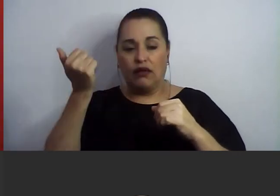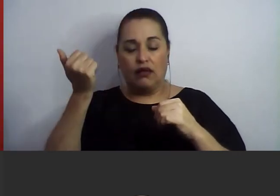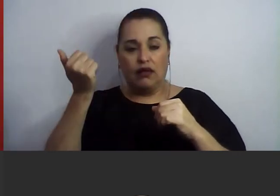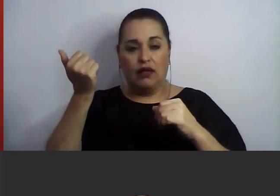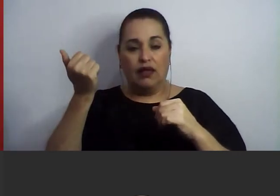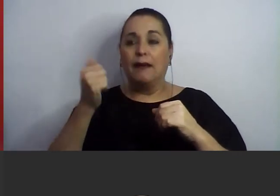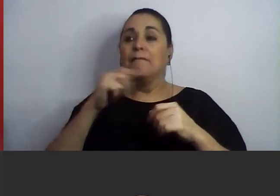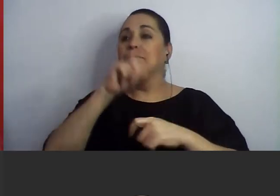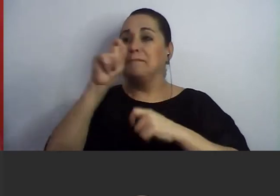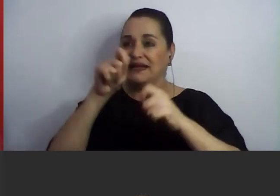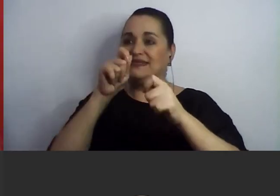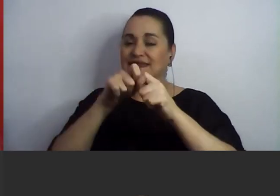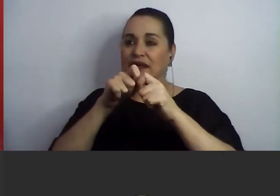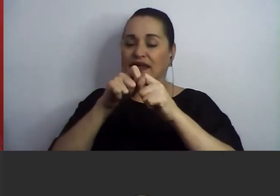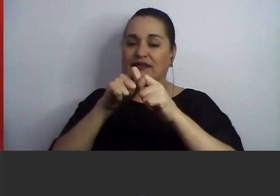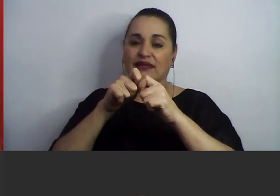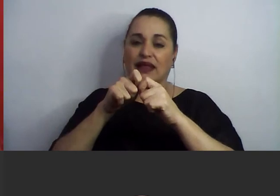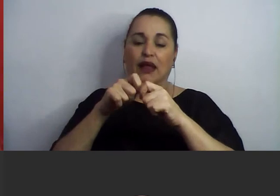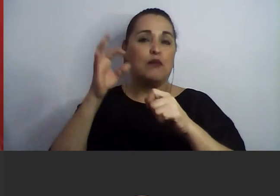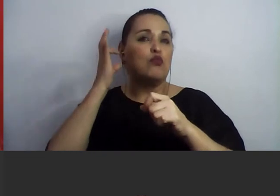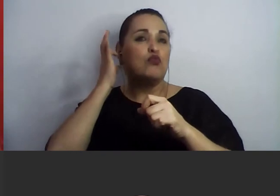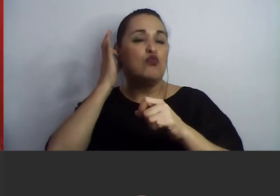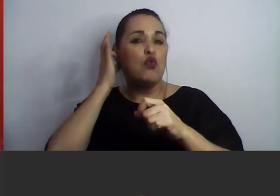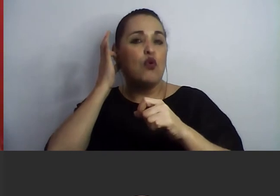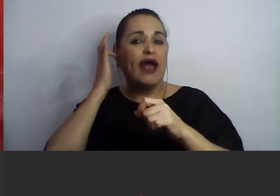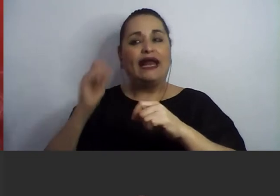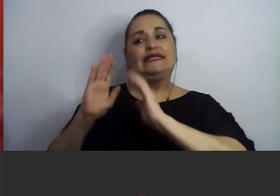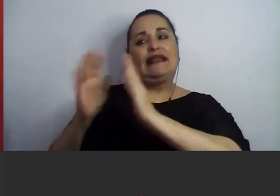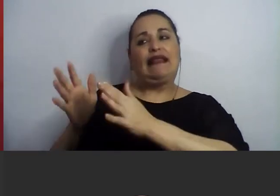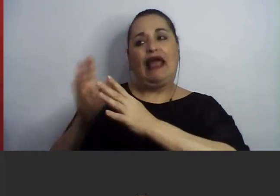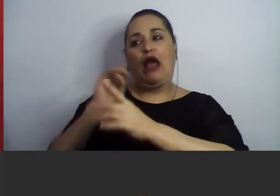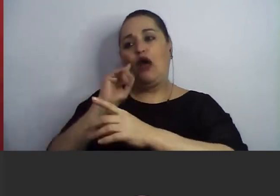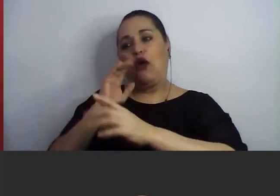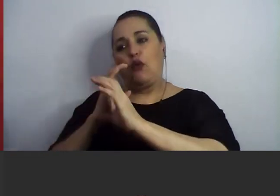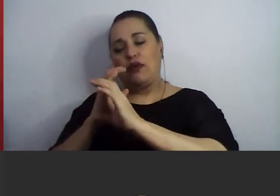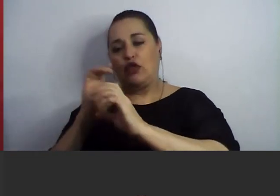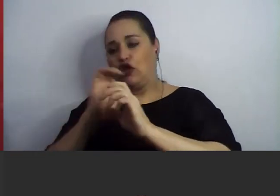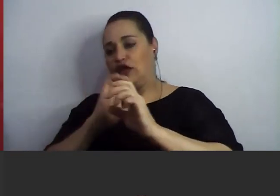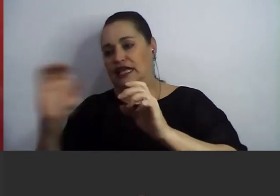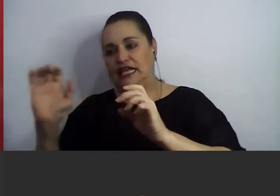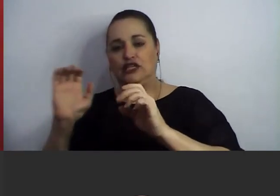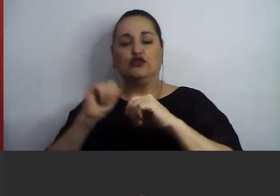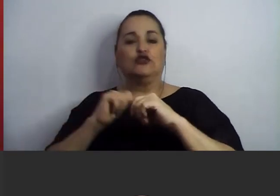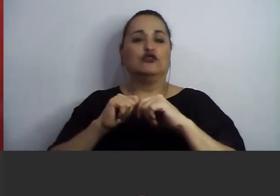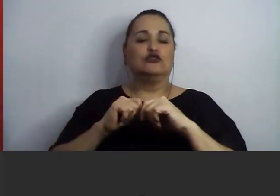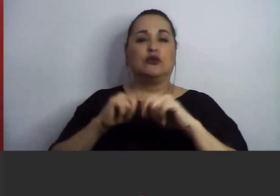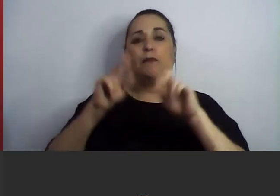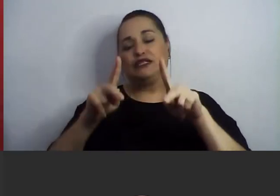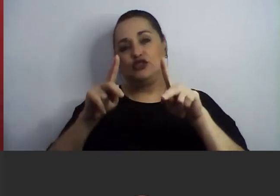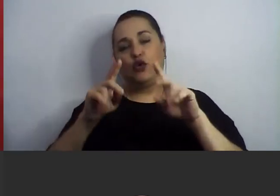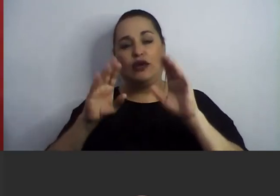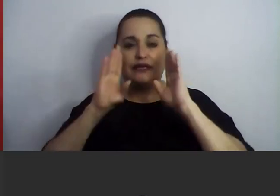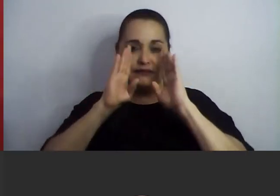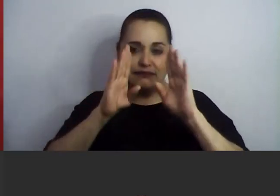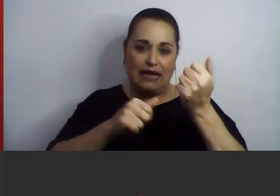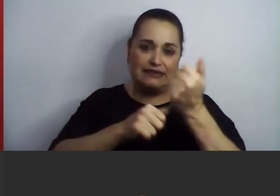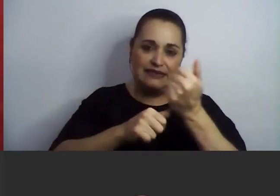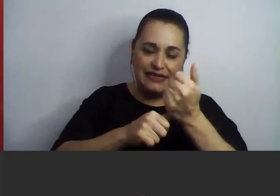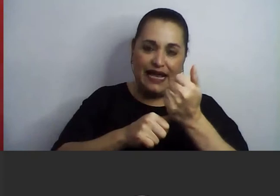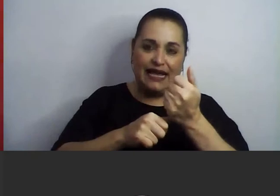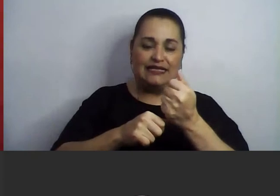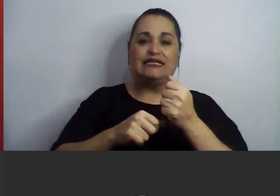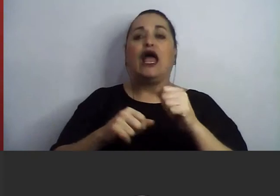precisamente por el cuido de los niños las personas que requieren asistencia etcétera